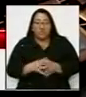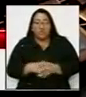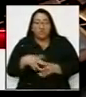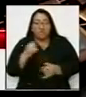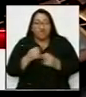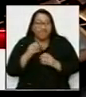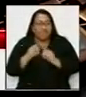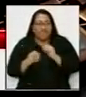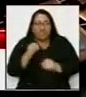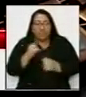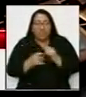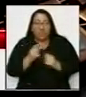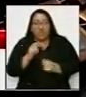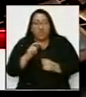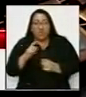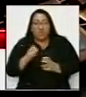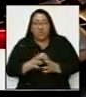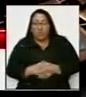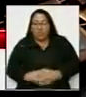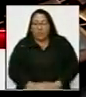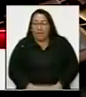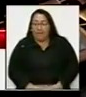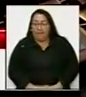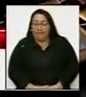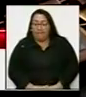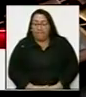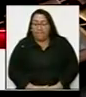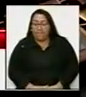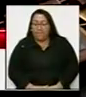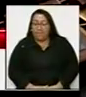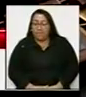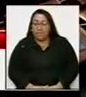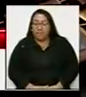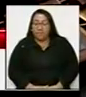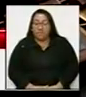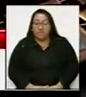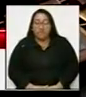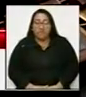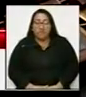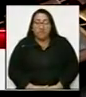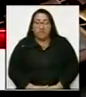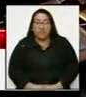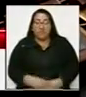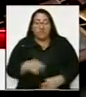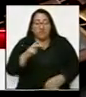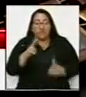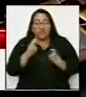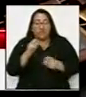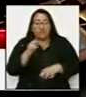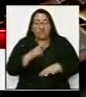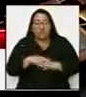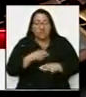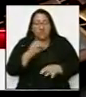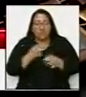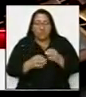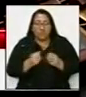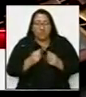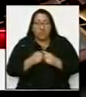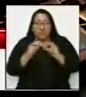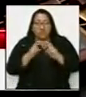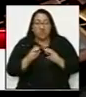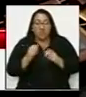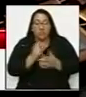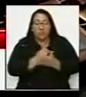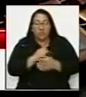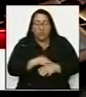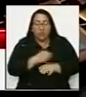último título. Y ya se ha visto el tema de la naturaleza jurídica, entre otros aspectos, la evaluación